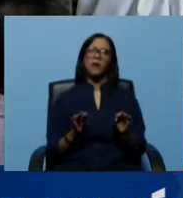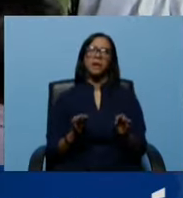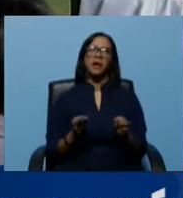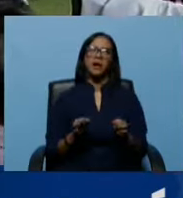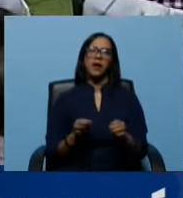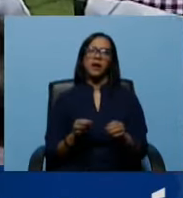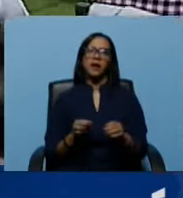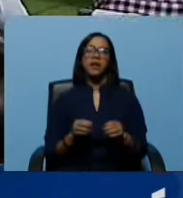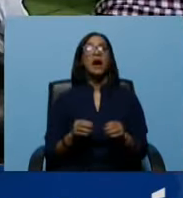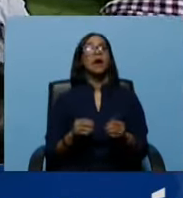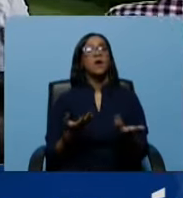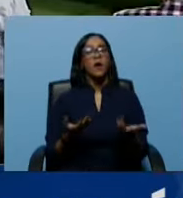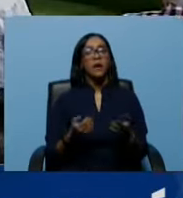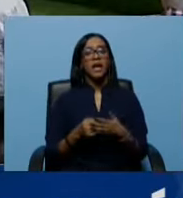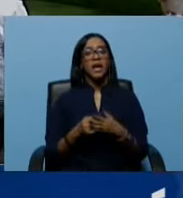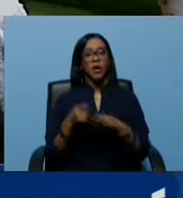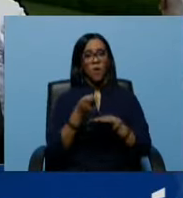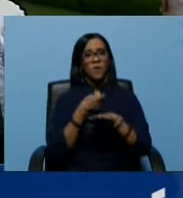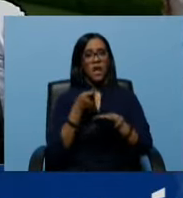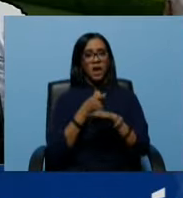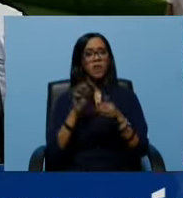con que la República funcionaba